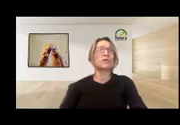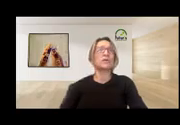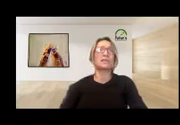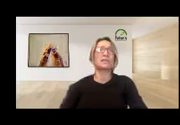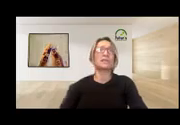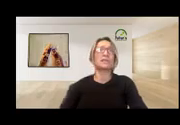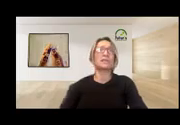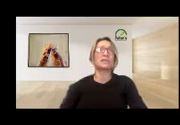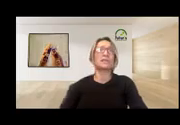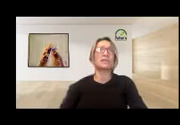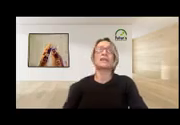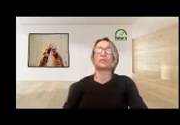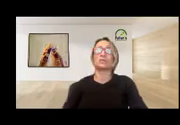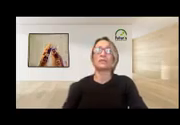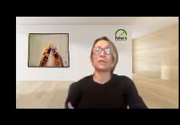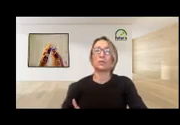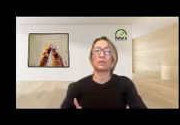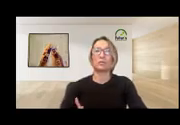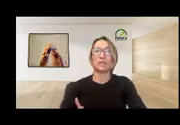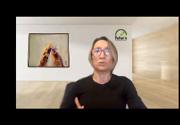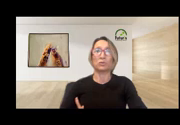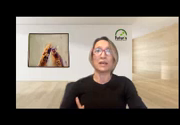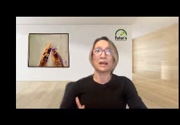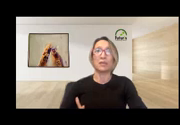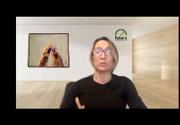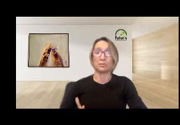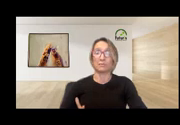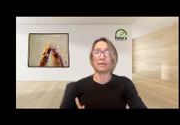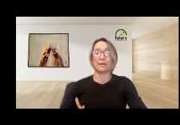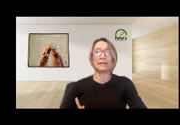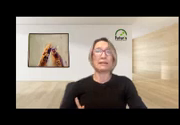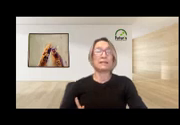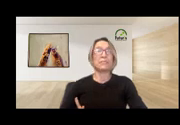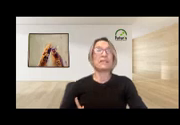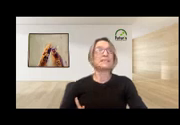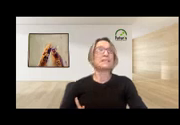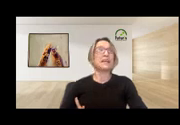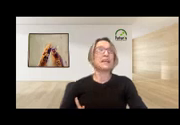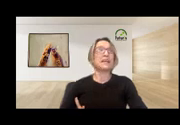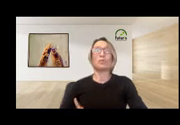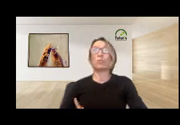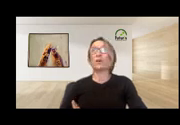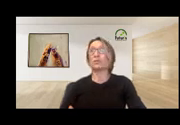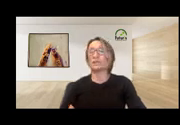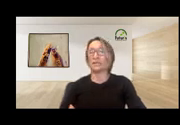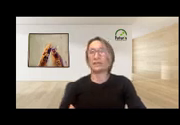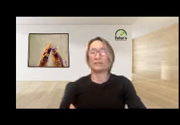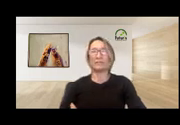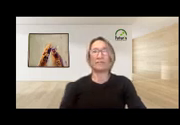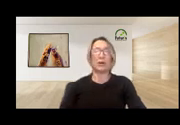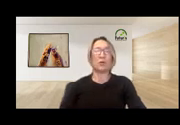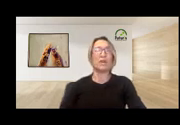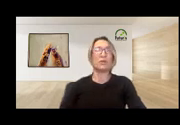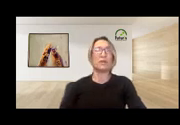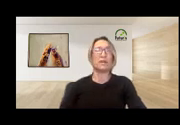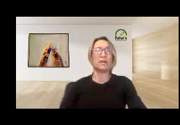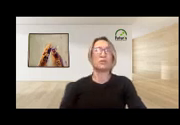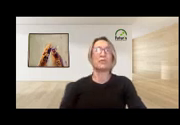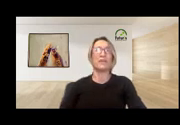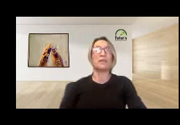muestran que vivió hace aproximadamente 14.400 años. También se sabe por los huesos que se